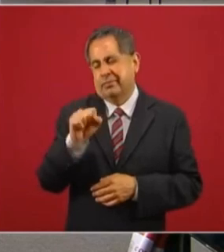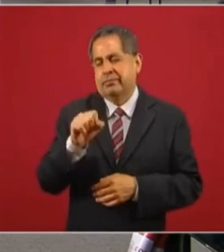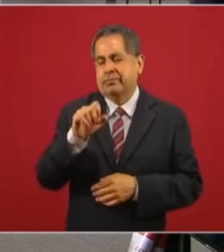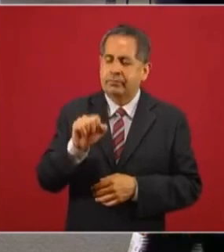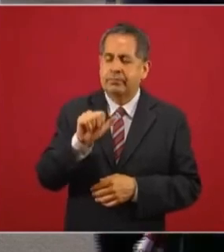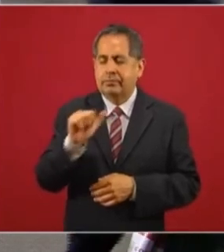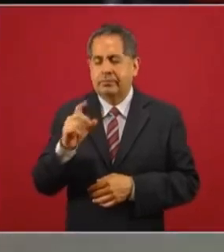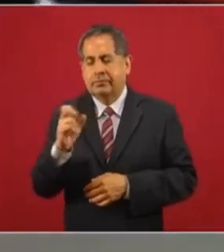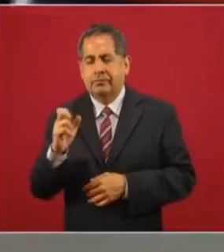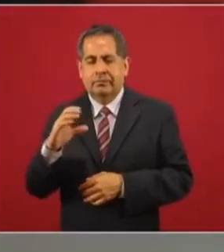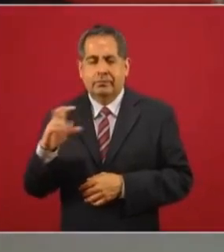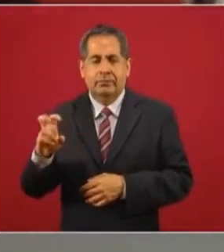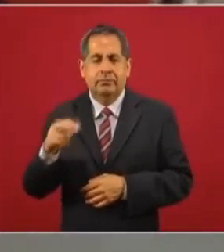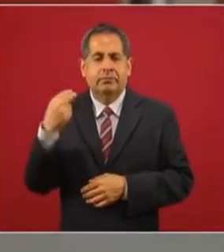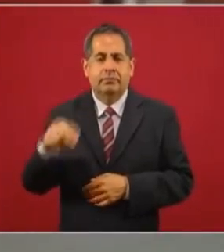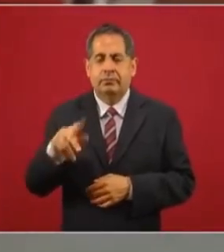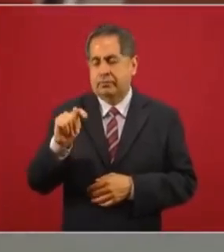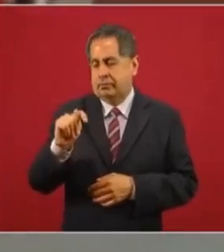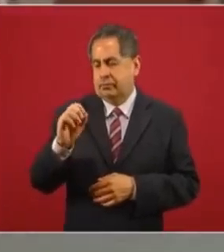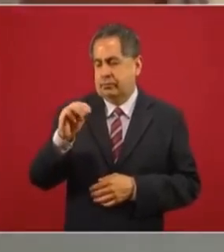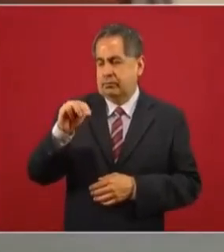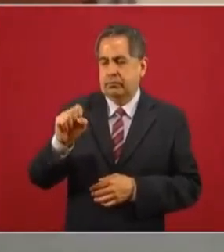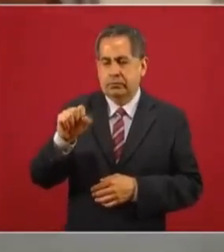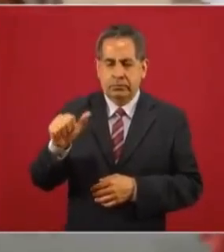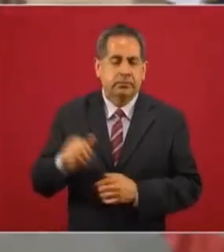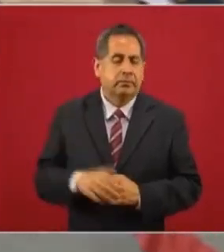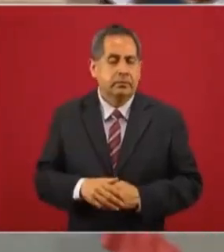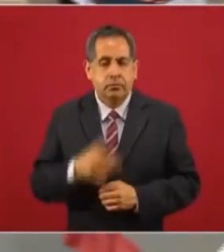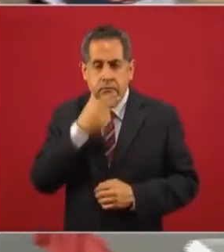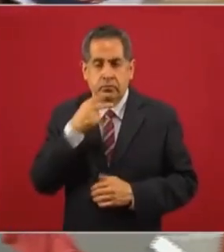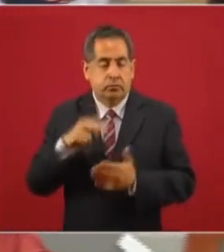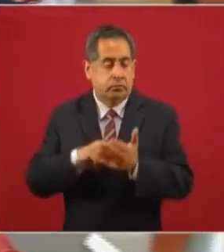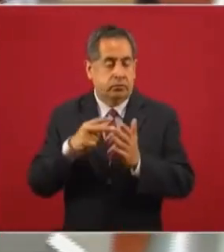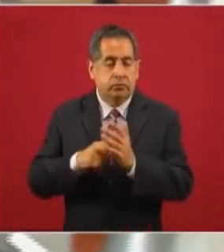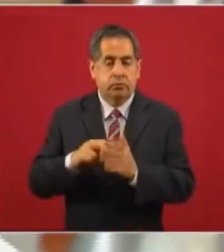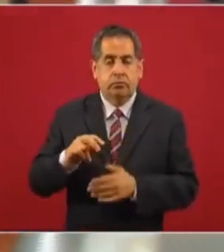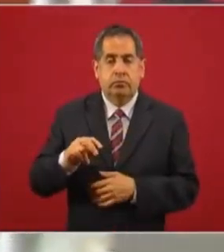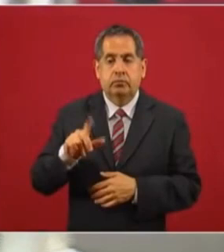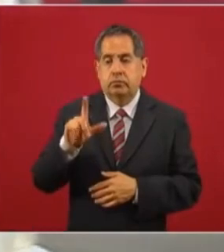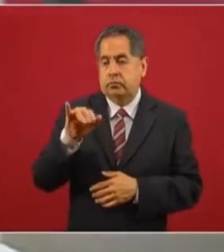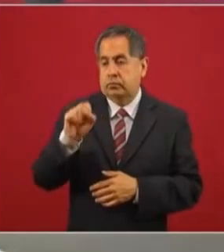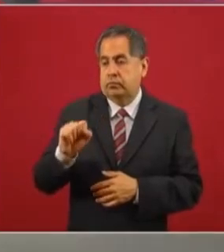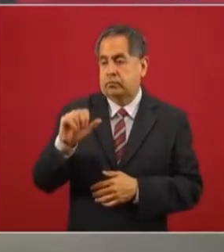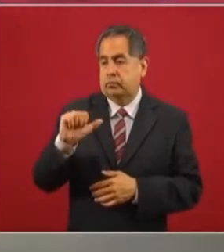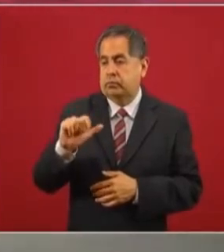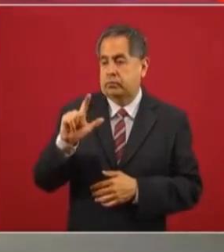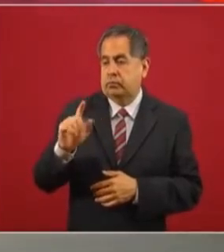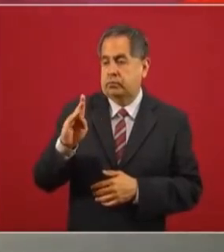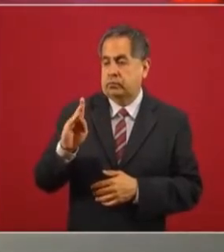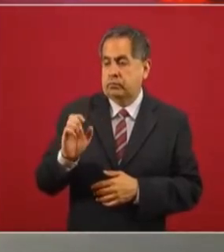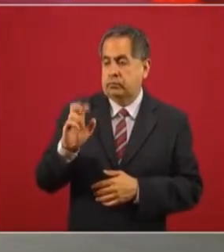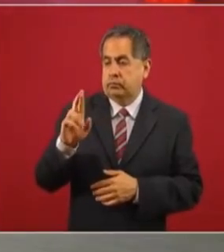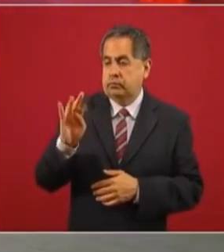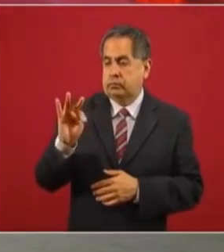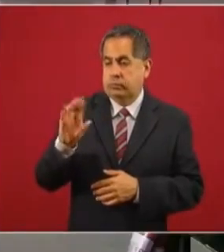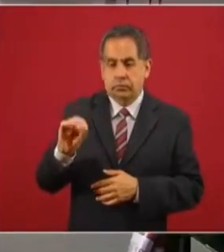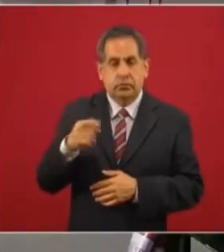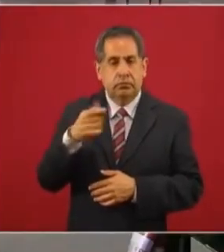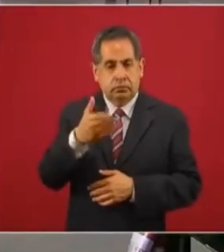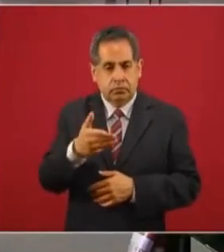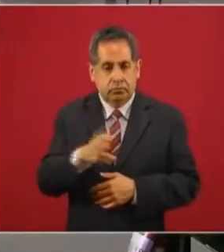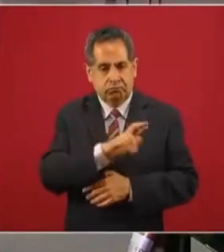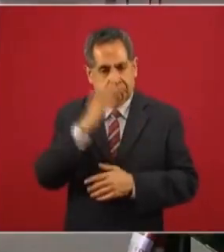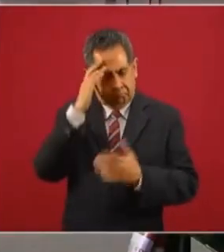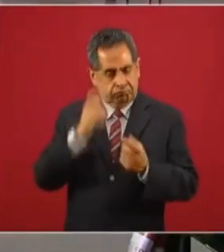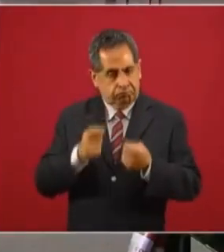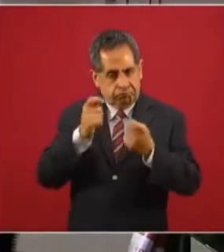se comercializa como TOMSA. Ingeniero Luis Alberto Zavala González recibe el reconocimiento.